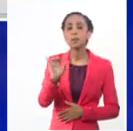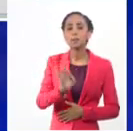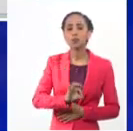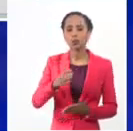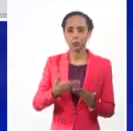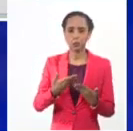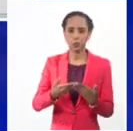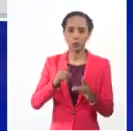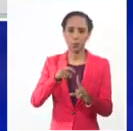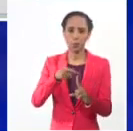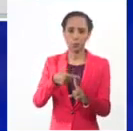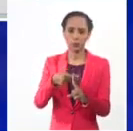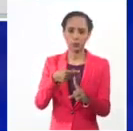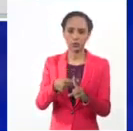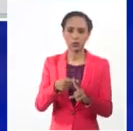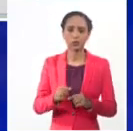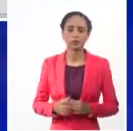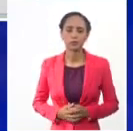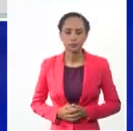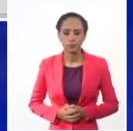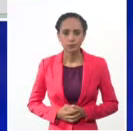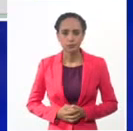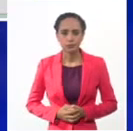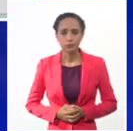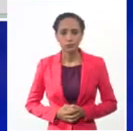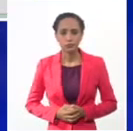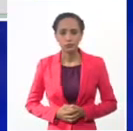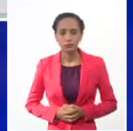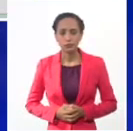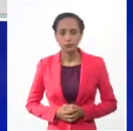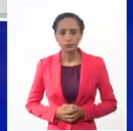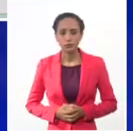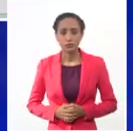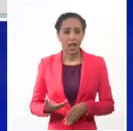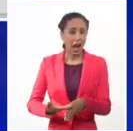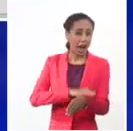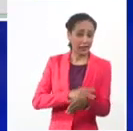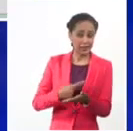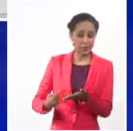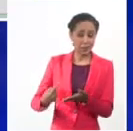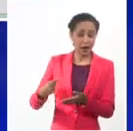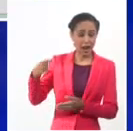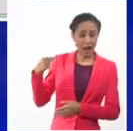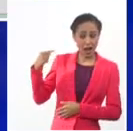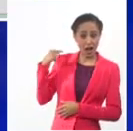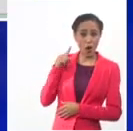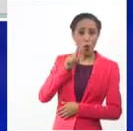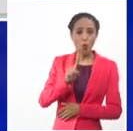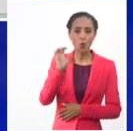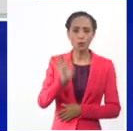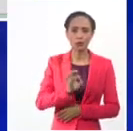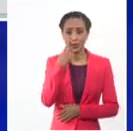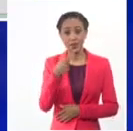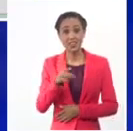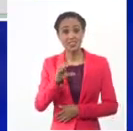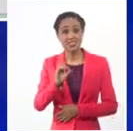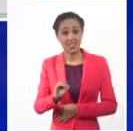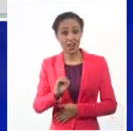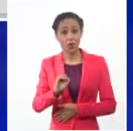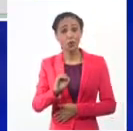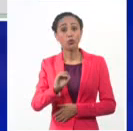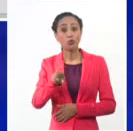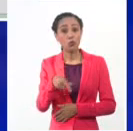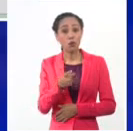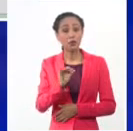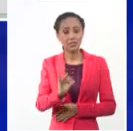0,6% nacionalmente, contra un 1% que teníamos la anterior, una disminución. 7